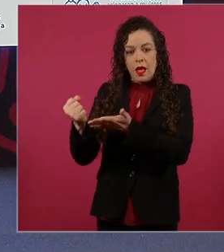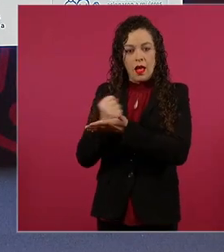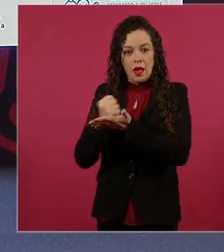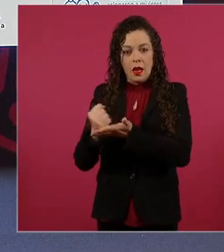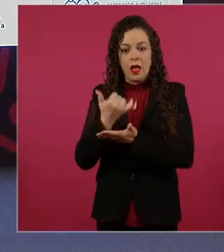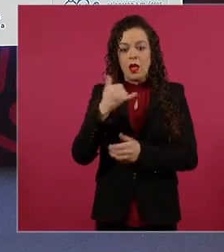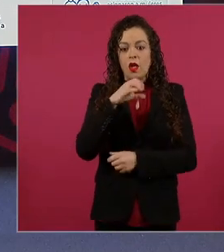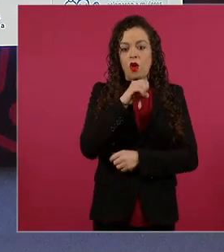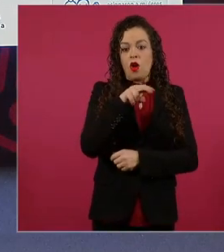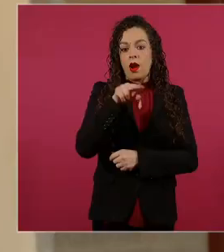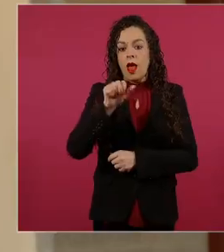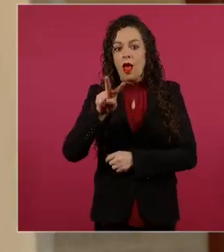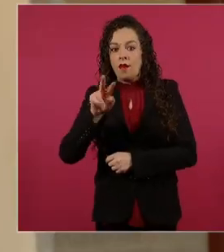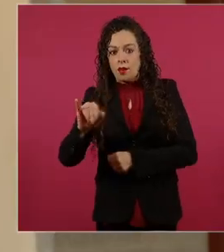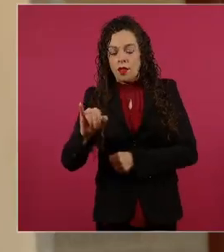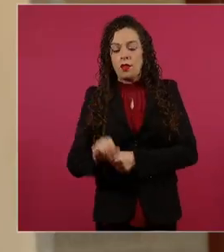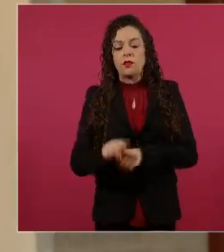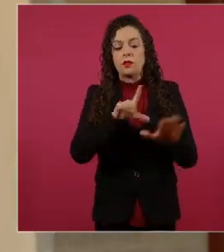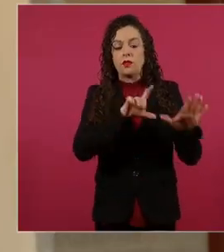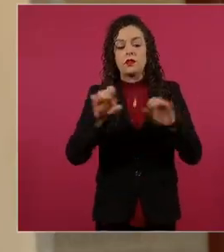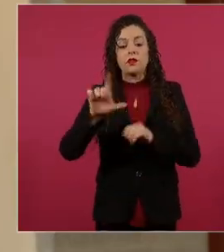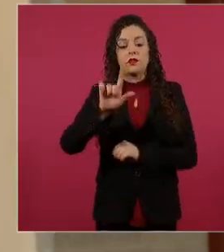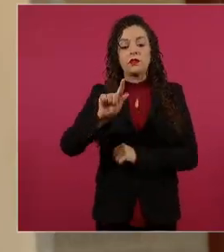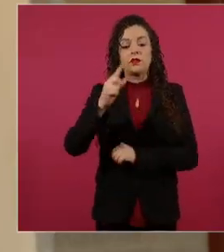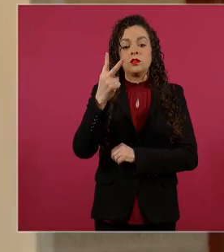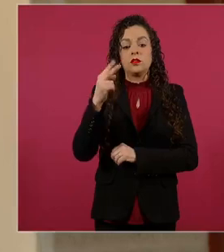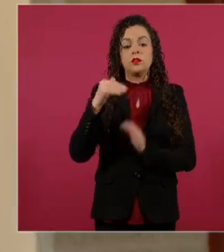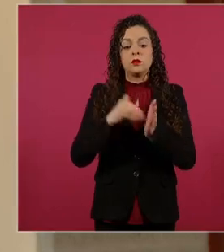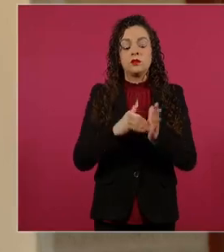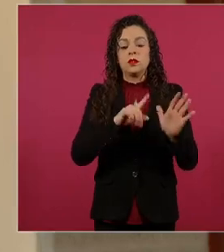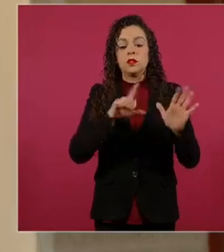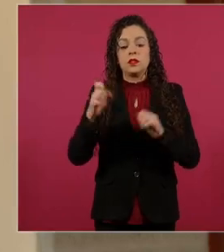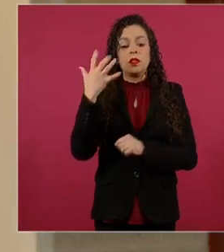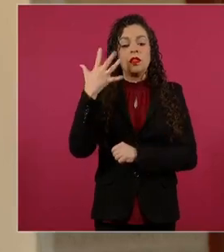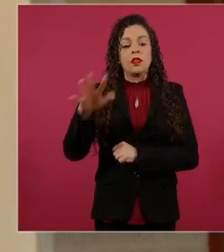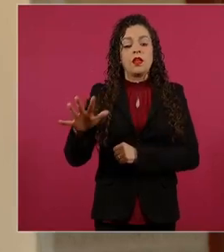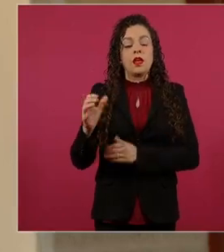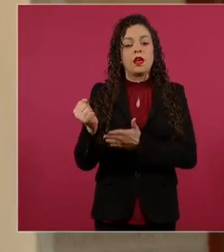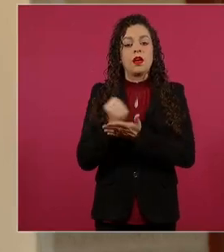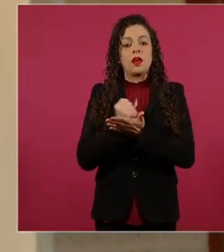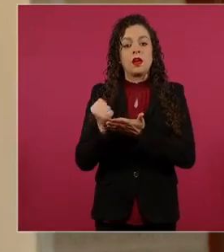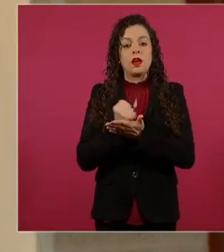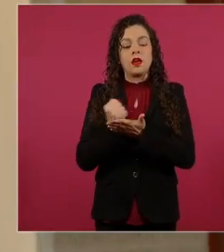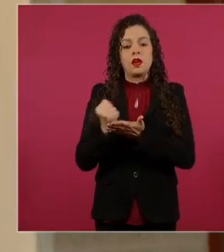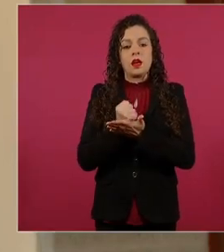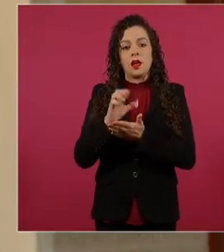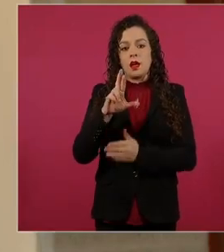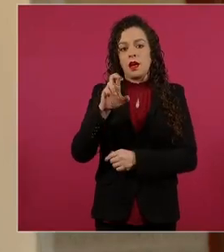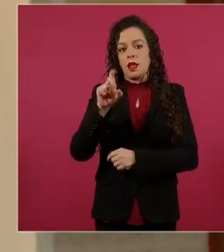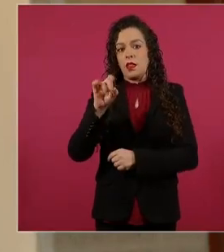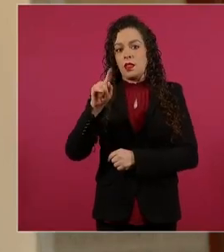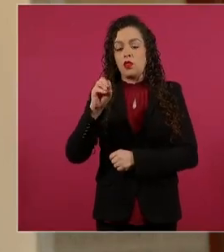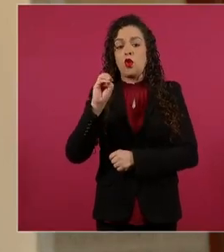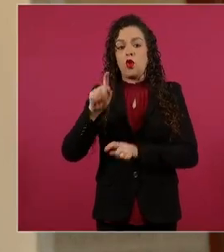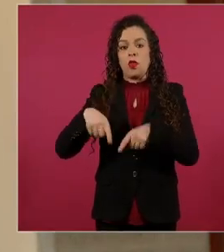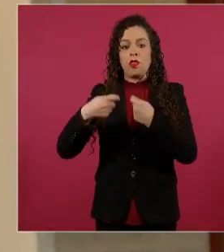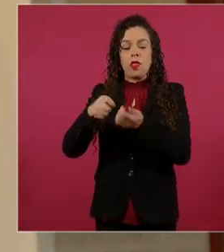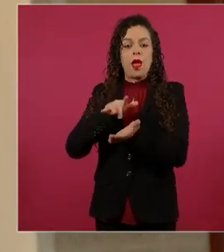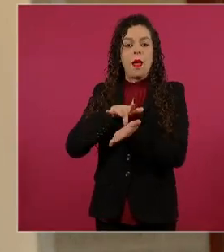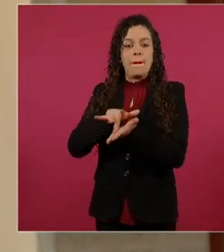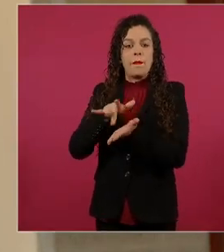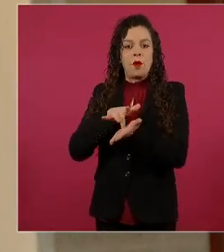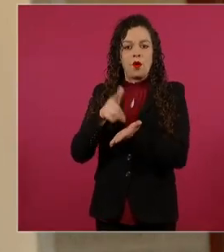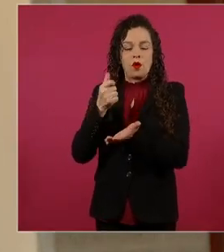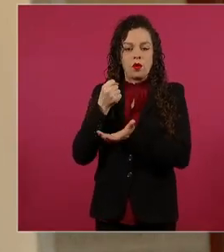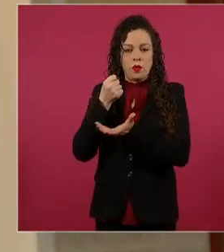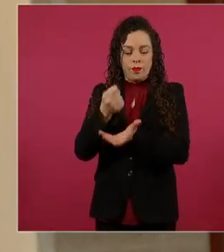resultados, 772 mil 710 créditos o apoyos, con esta inversión de